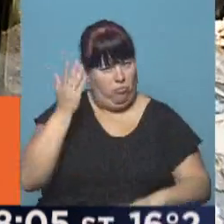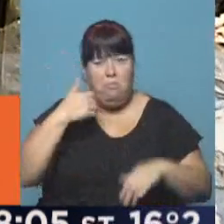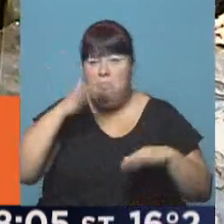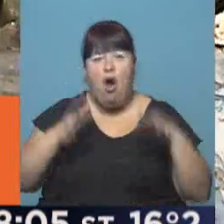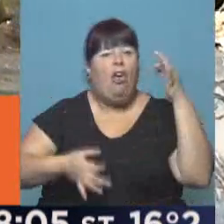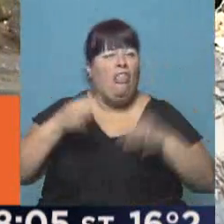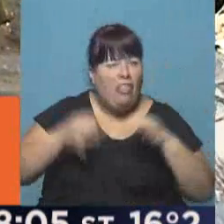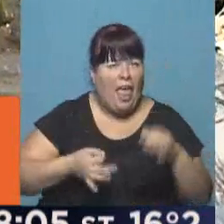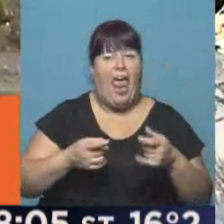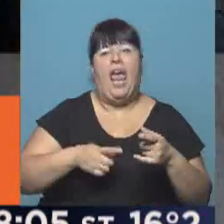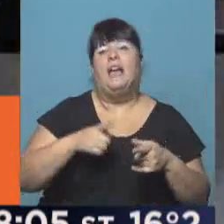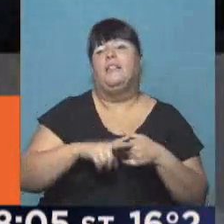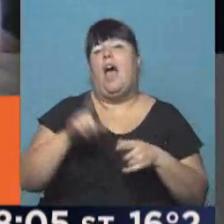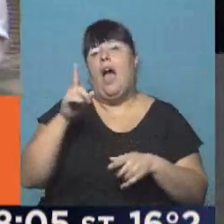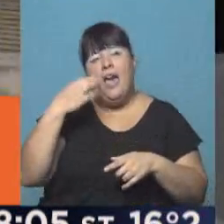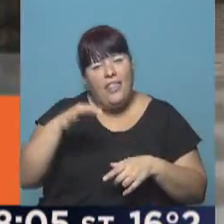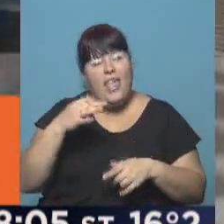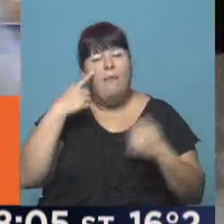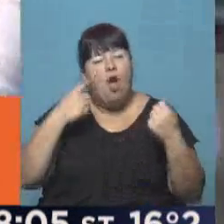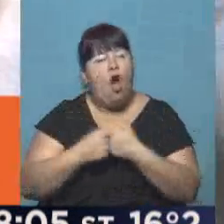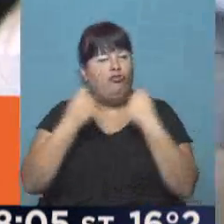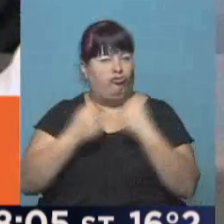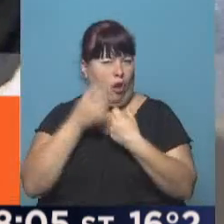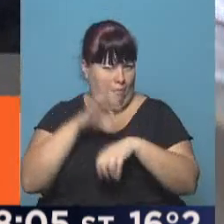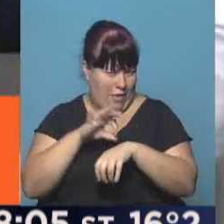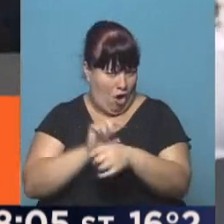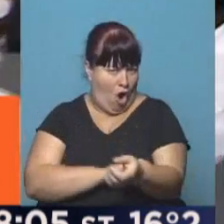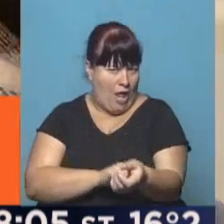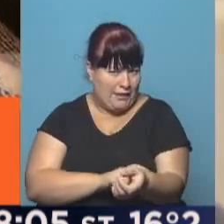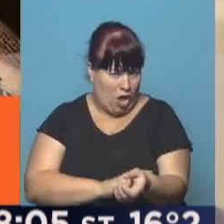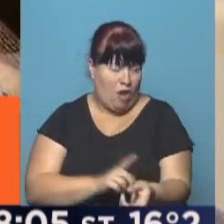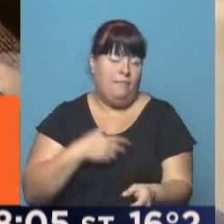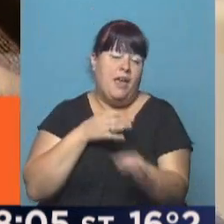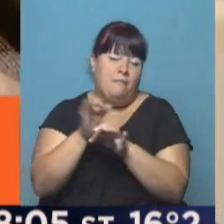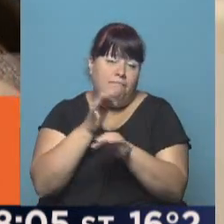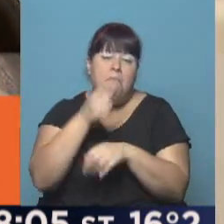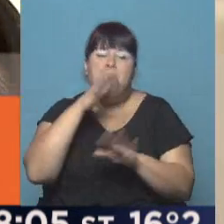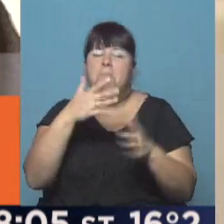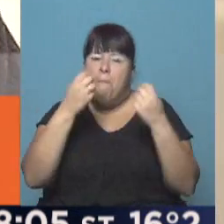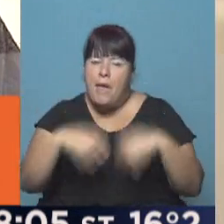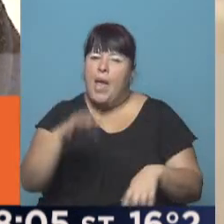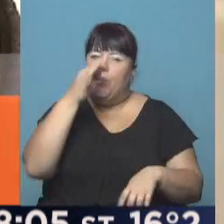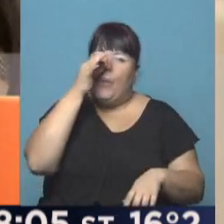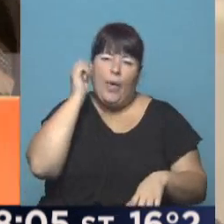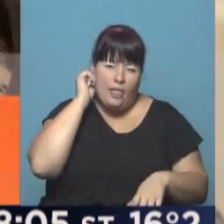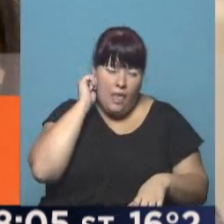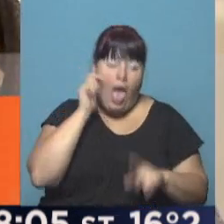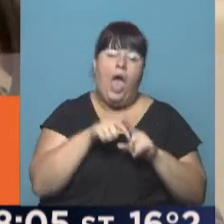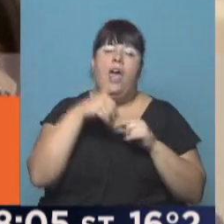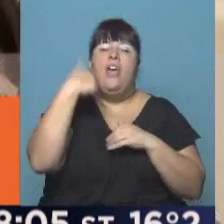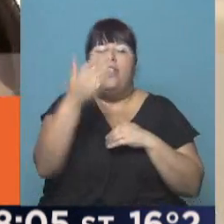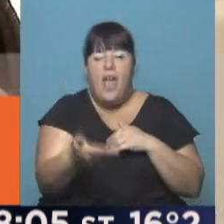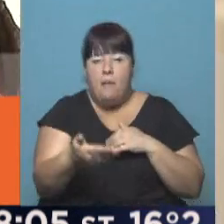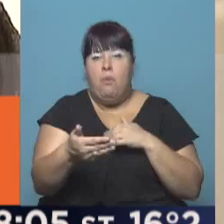haga una dieta, hay que ir a chequearse el colesterol. Recomendamos a partir de los 20 años,